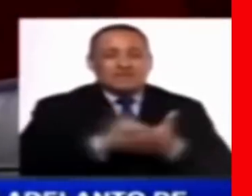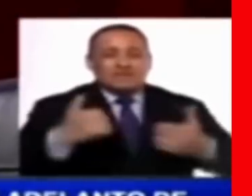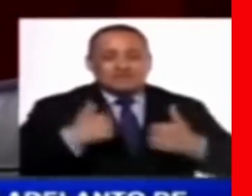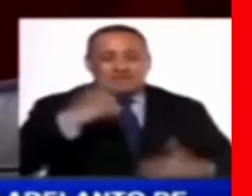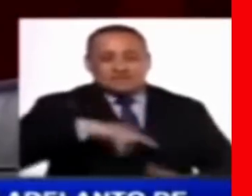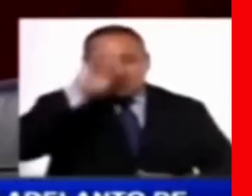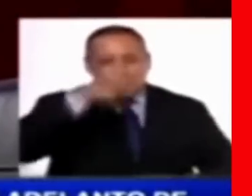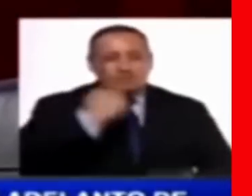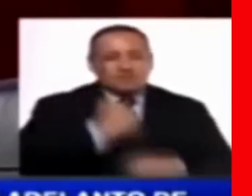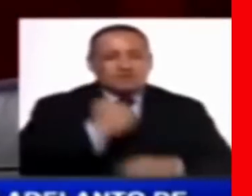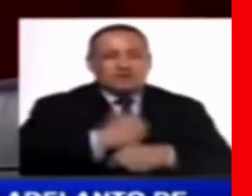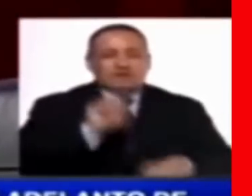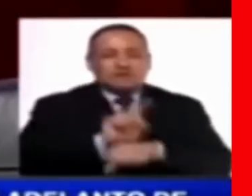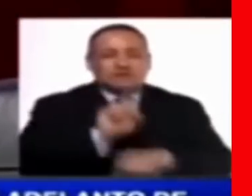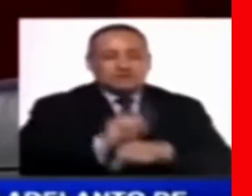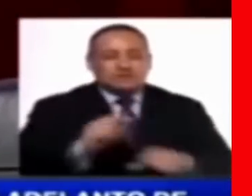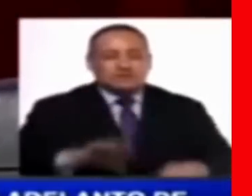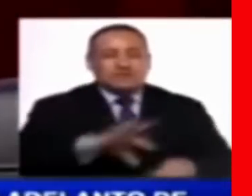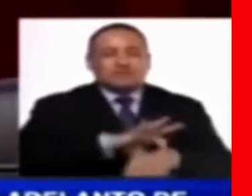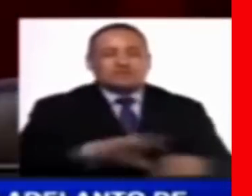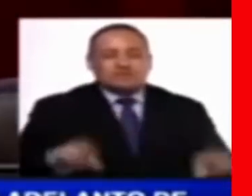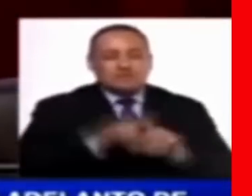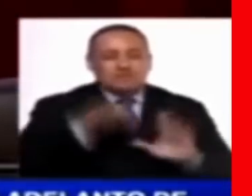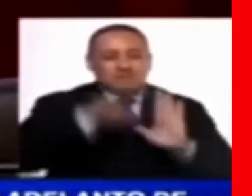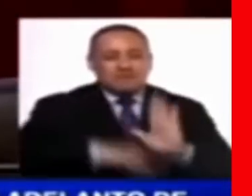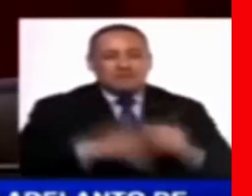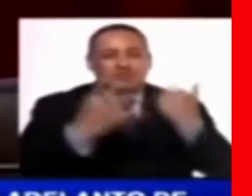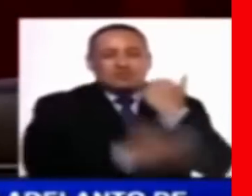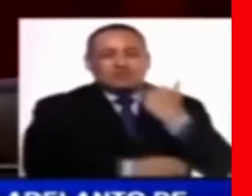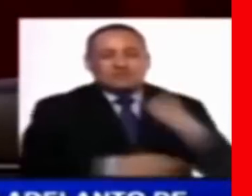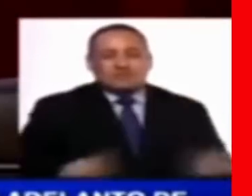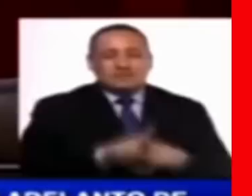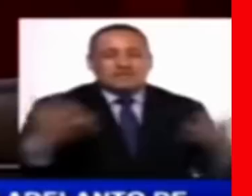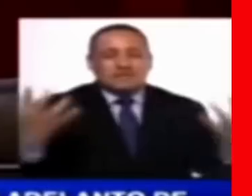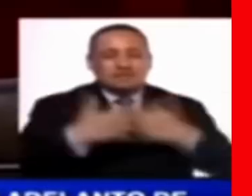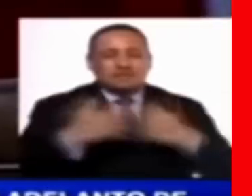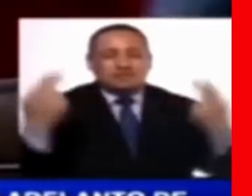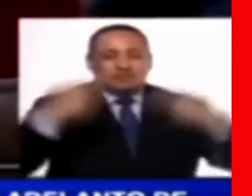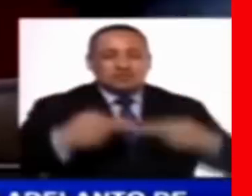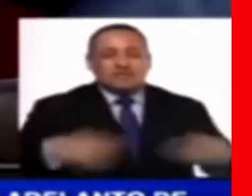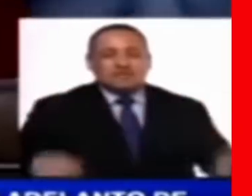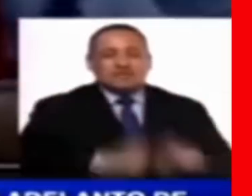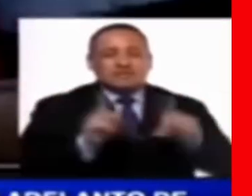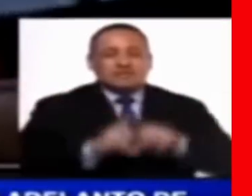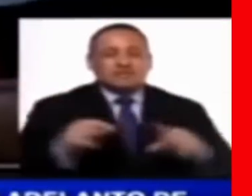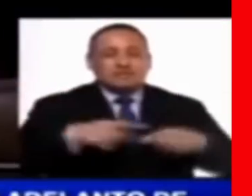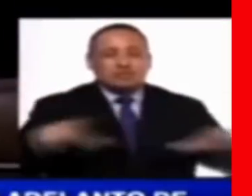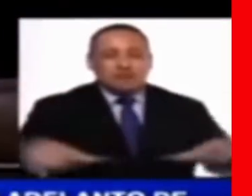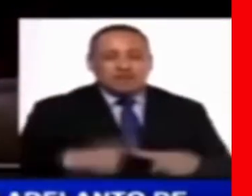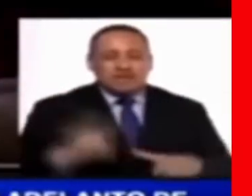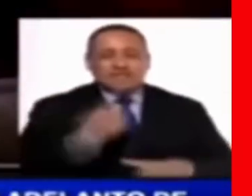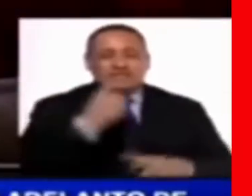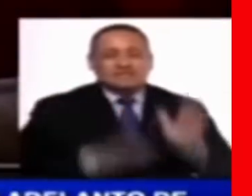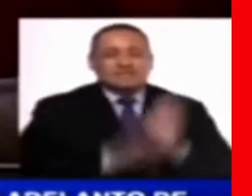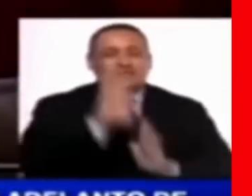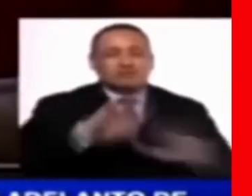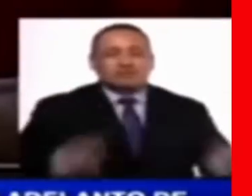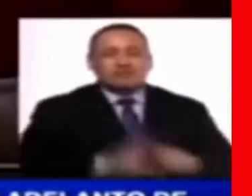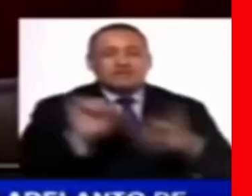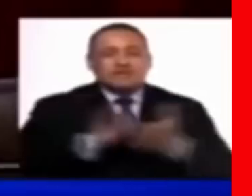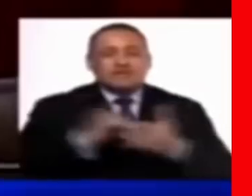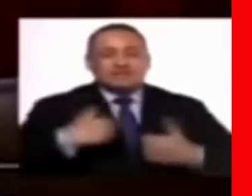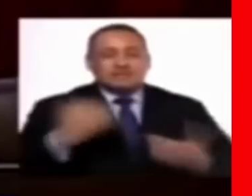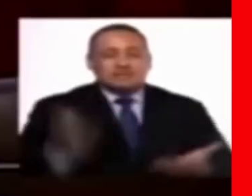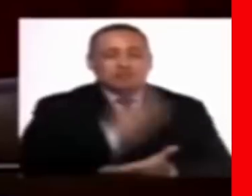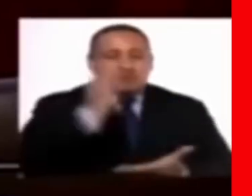el trabajo, la educación, la sanidad, la reducción de la pobreza, la integración fronteriza, nuestras redes viales y su desarrollo, todos estos